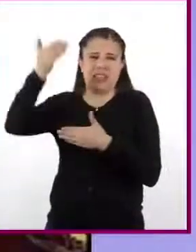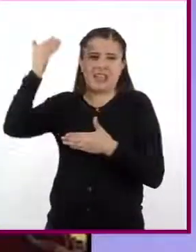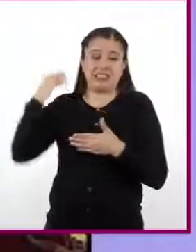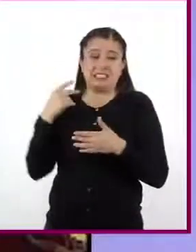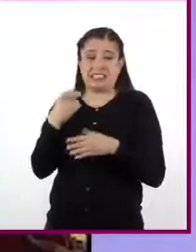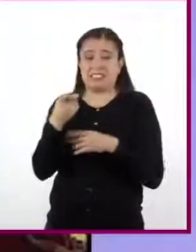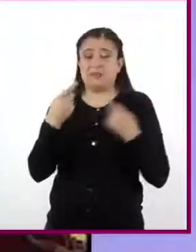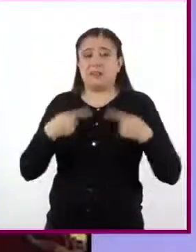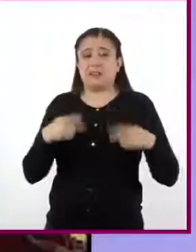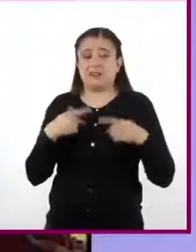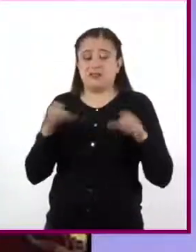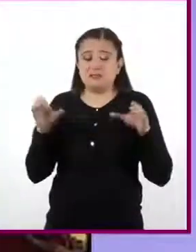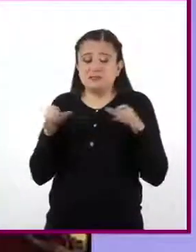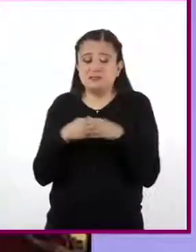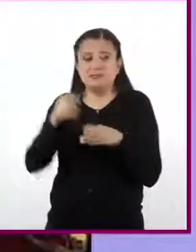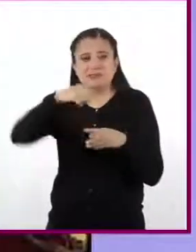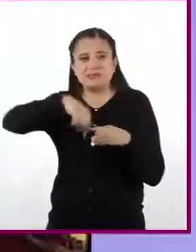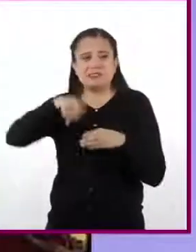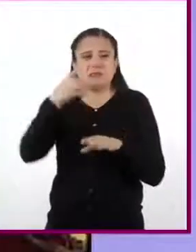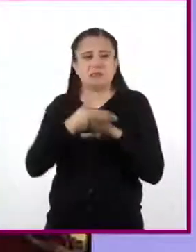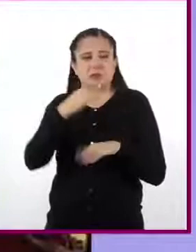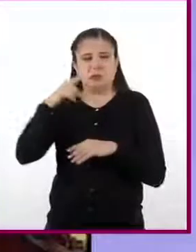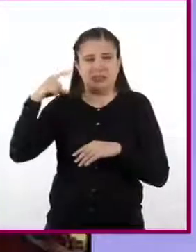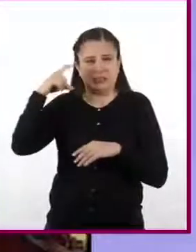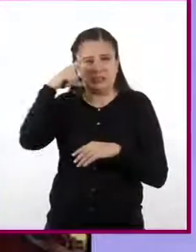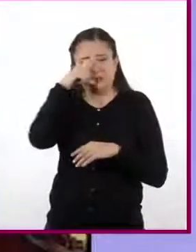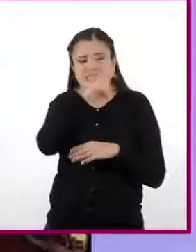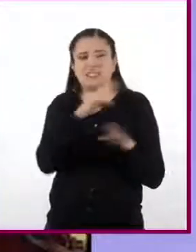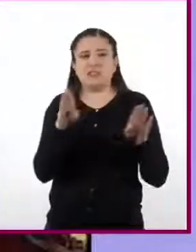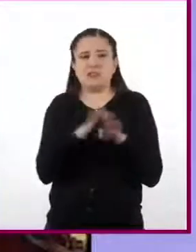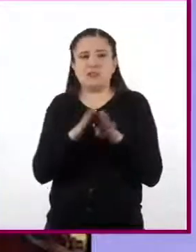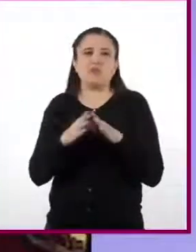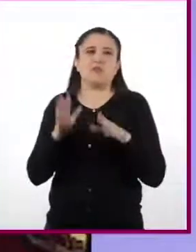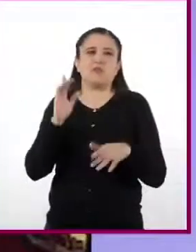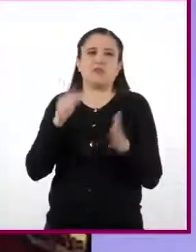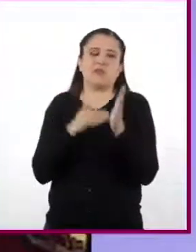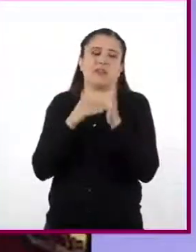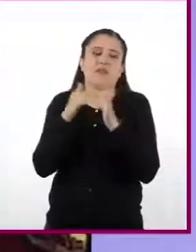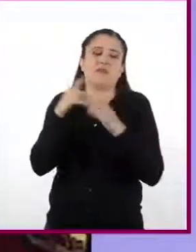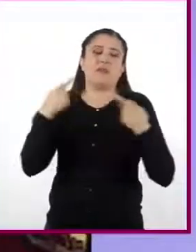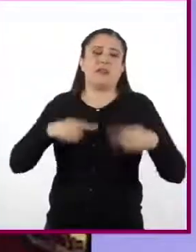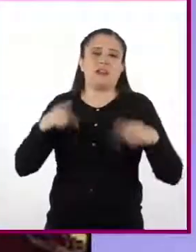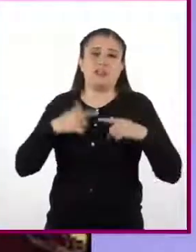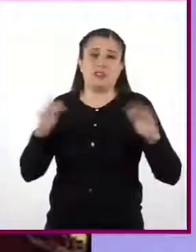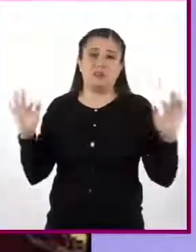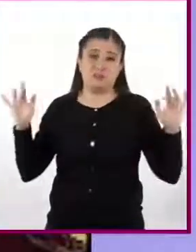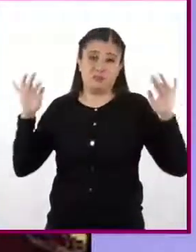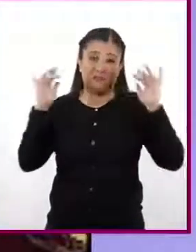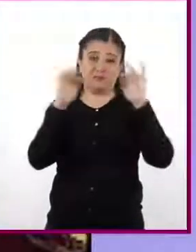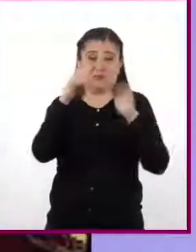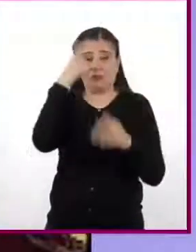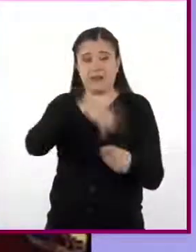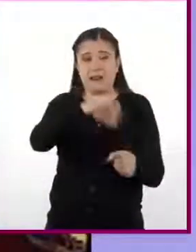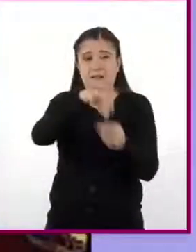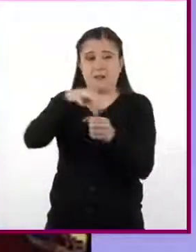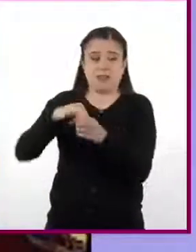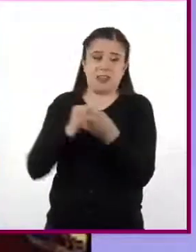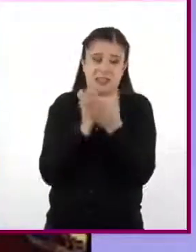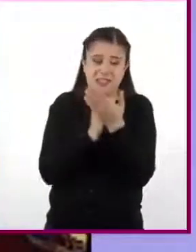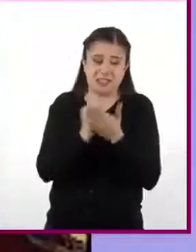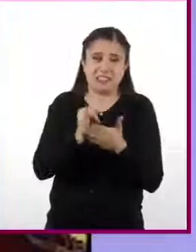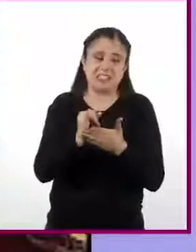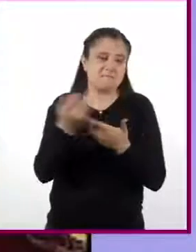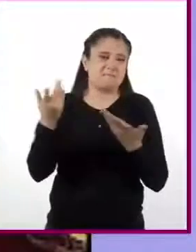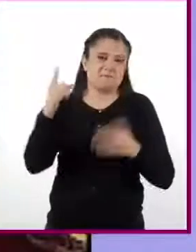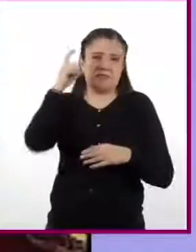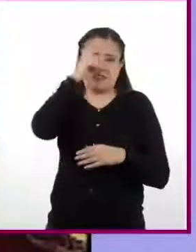sociedades de masas, donde sería imposible reunir a millones de personas a deliberar y a decidir